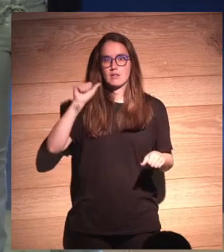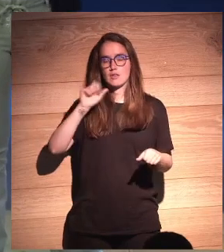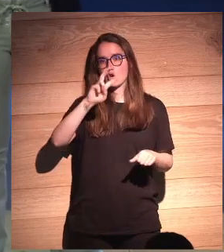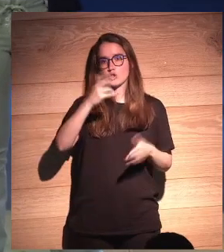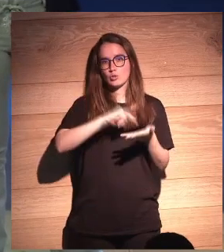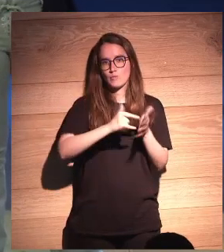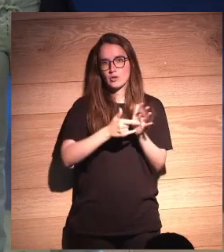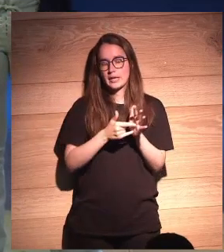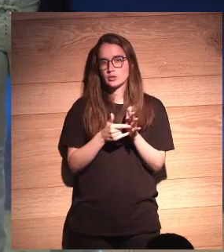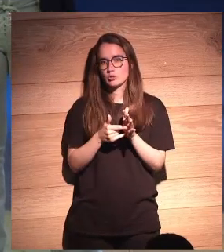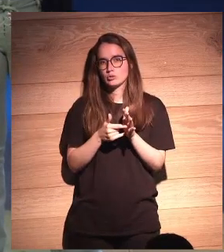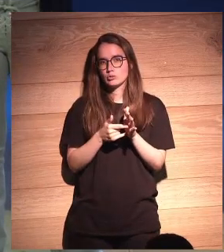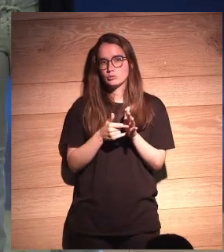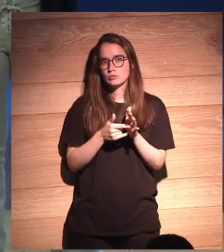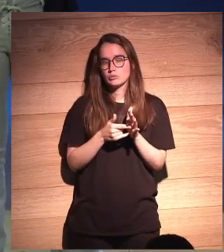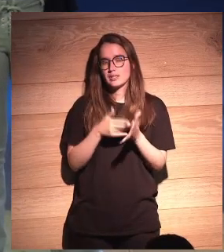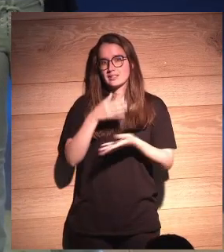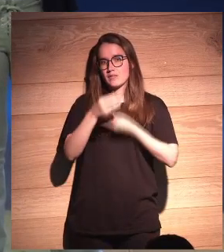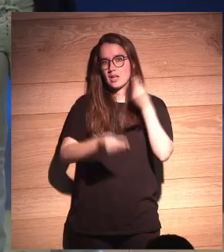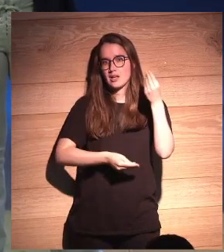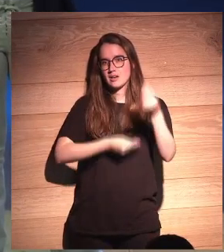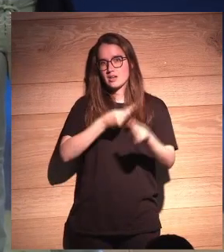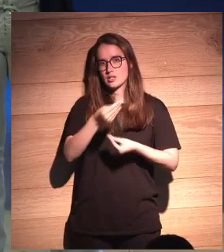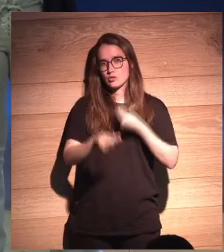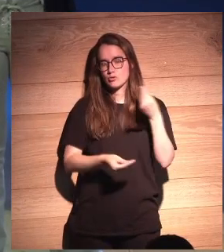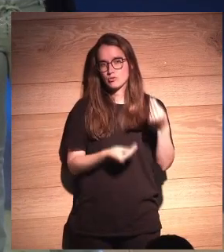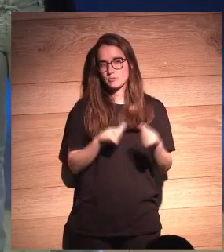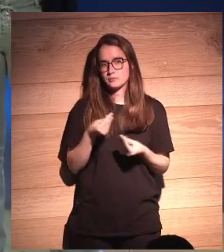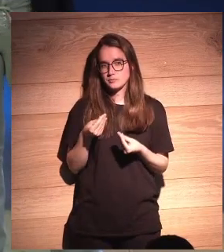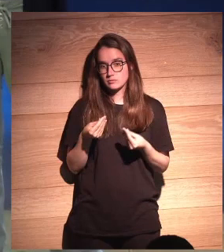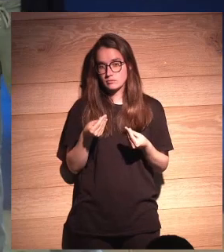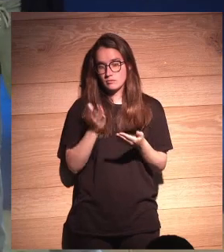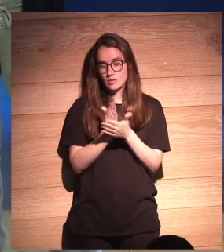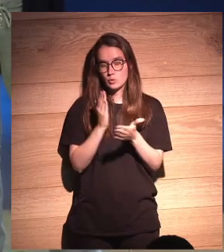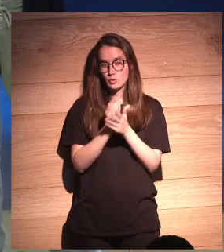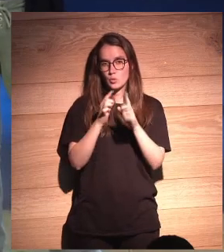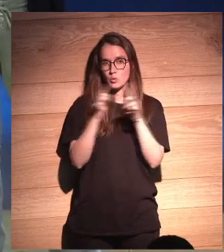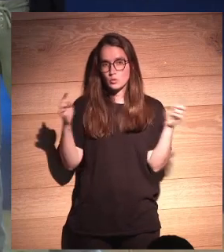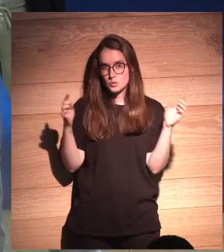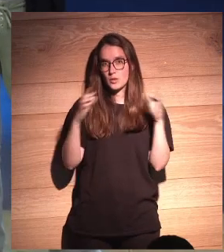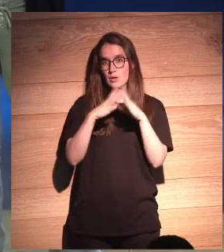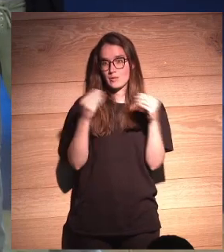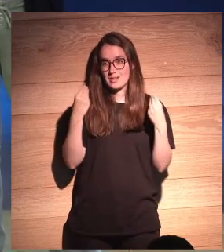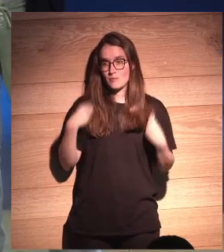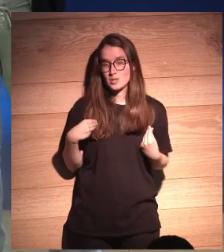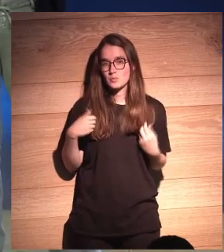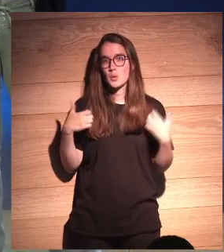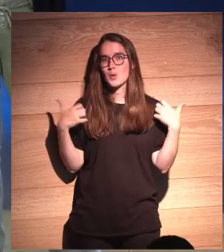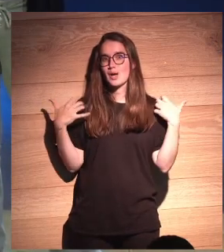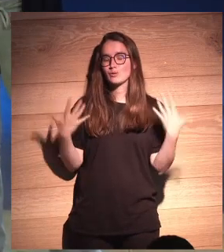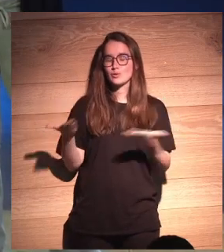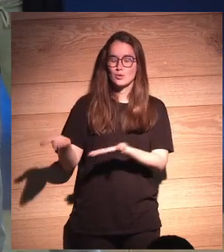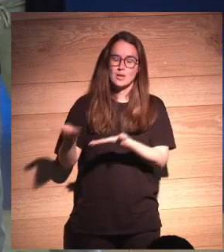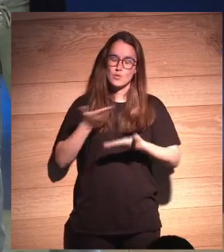otros proyectos que habían estado realizados durante todo ese curso, ¿no?, de la universidad, y por lo tanto